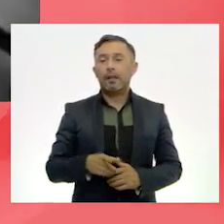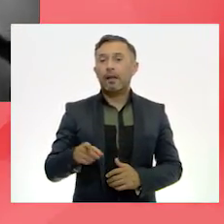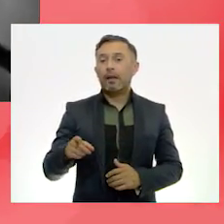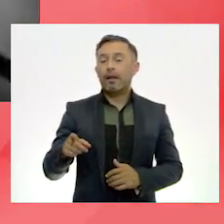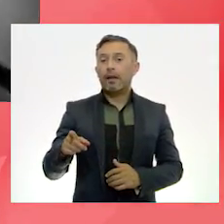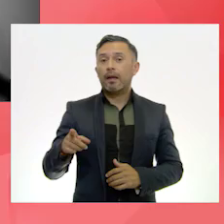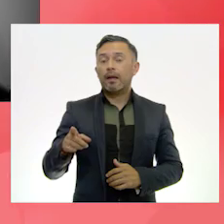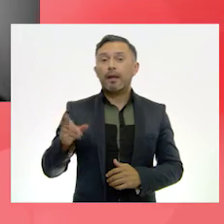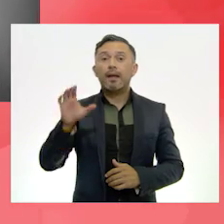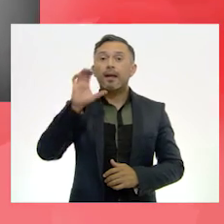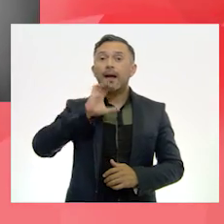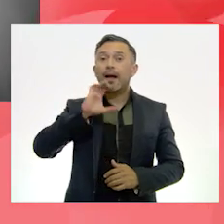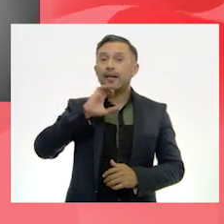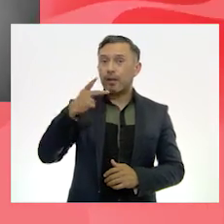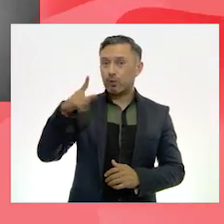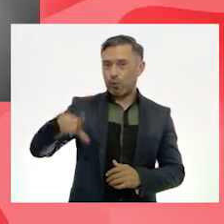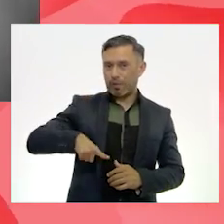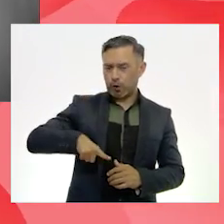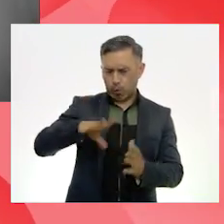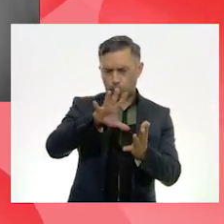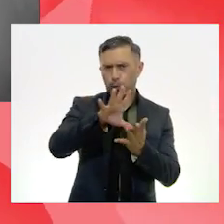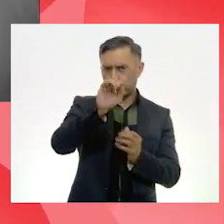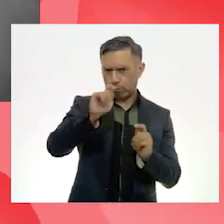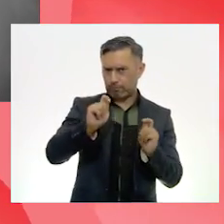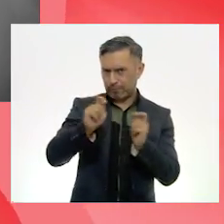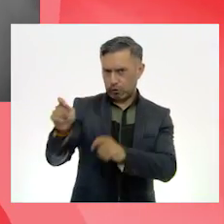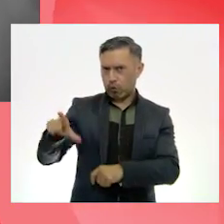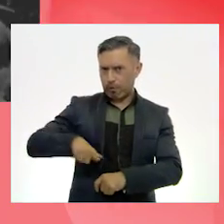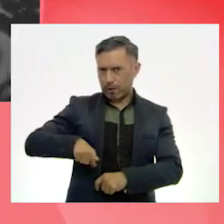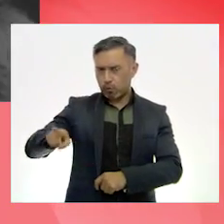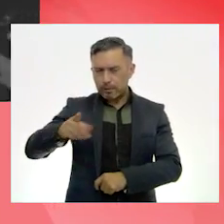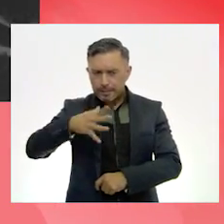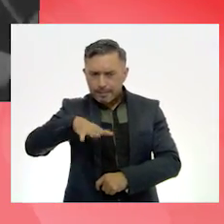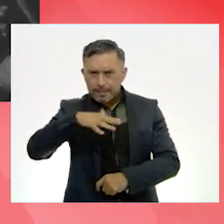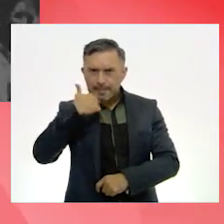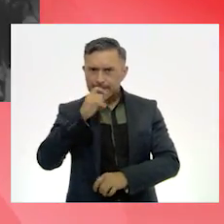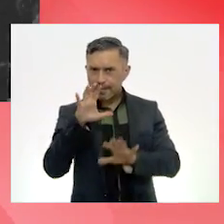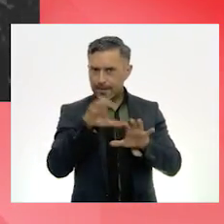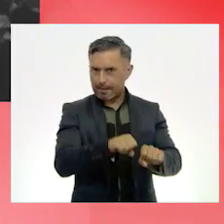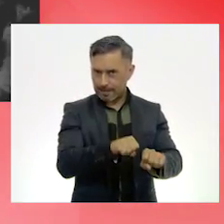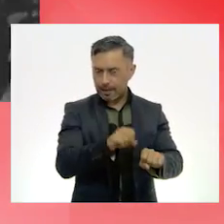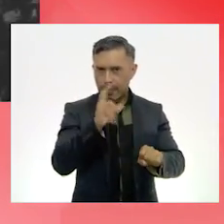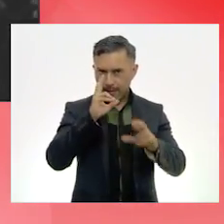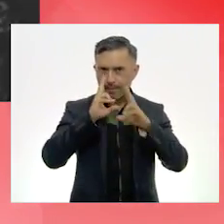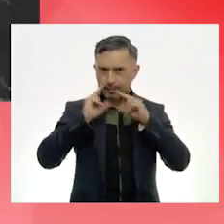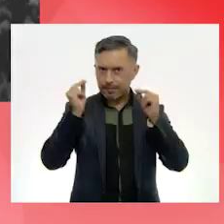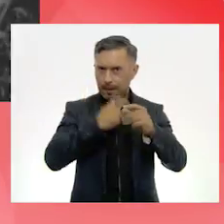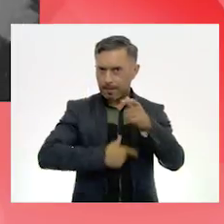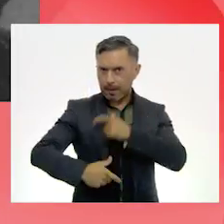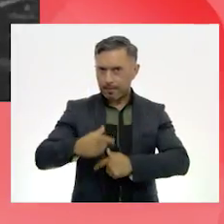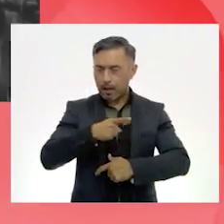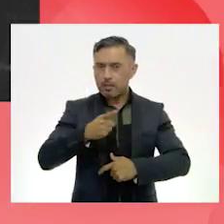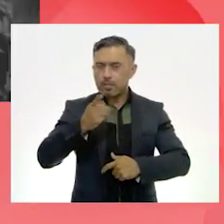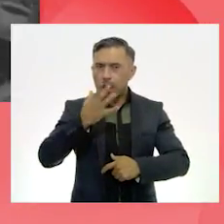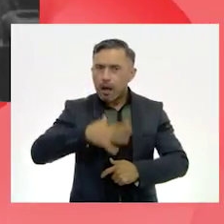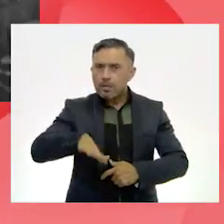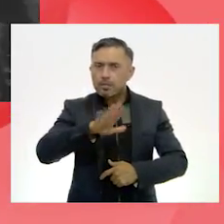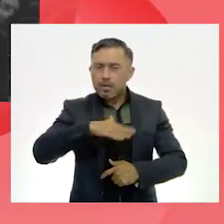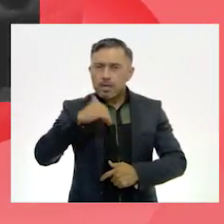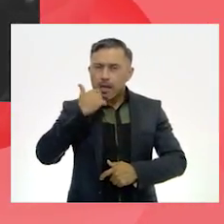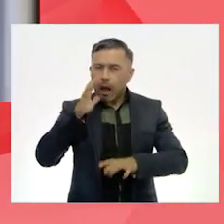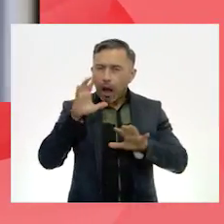gobierno carrancista, el gobierno constitucionalista está detrás de Emiliano Zapata y por más que ha tratado de capturarlo, pues no ha